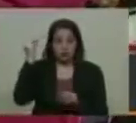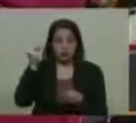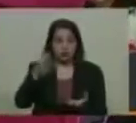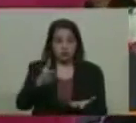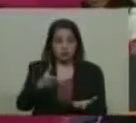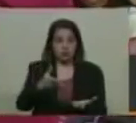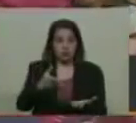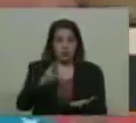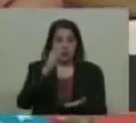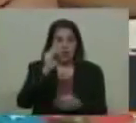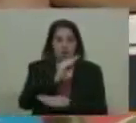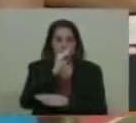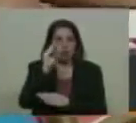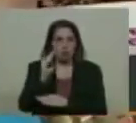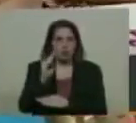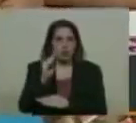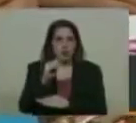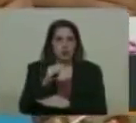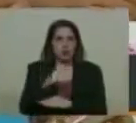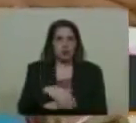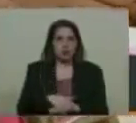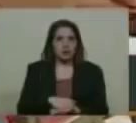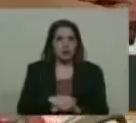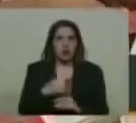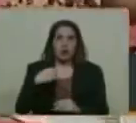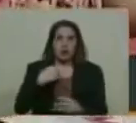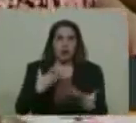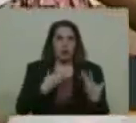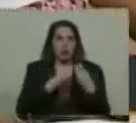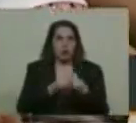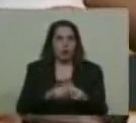las proteja. Tiene en mí un compañero, ¿oyeron?